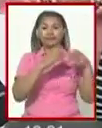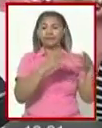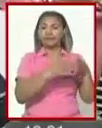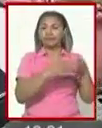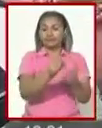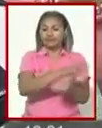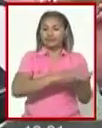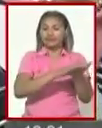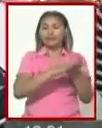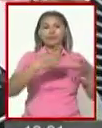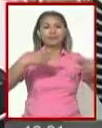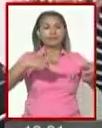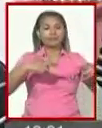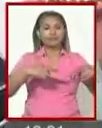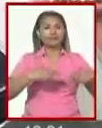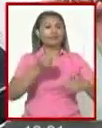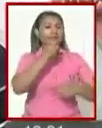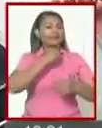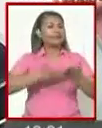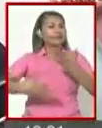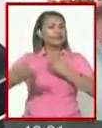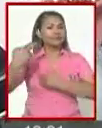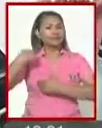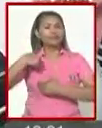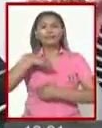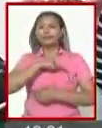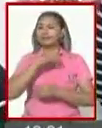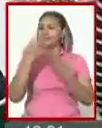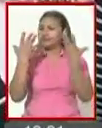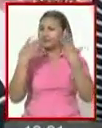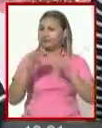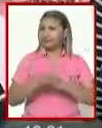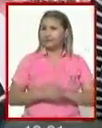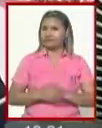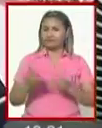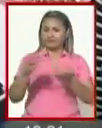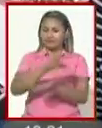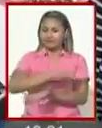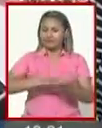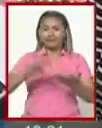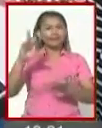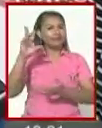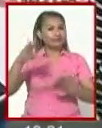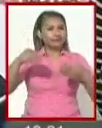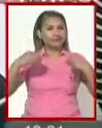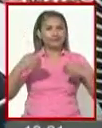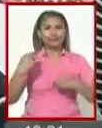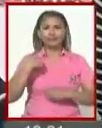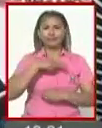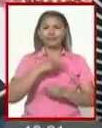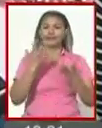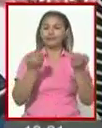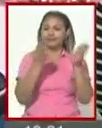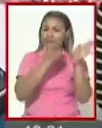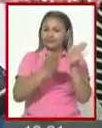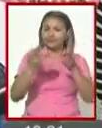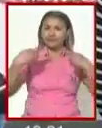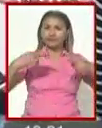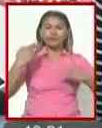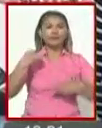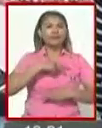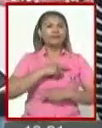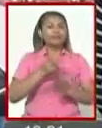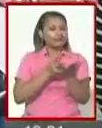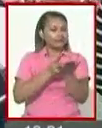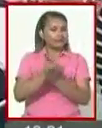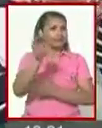hacen el desorden en la Ramada antigua. Y nosotros no queremos eso, que haya ese desorden en la Ramada. Nosotros queremos orden en la Ramada, porque